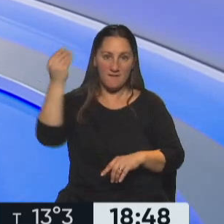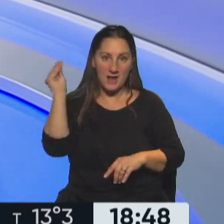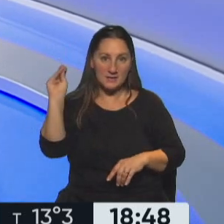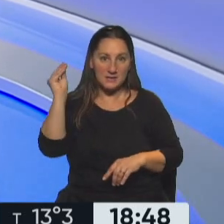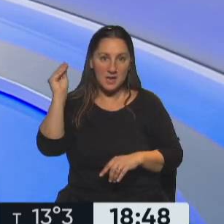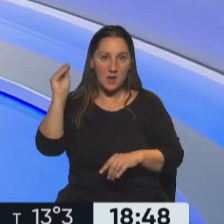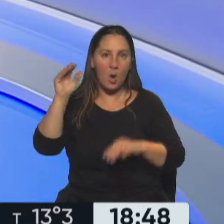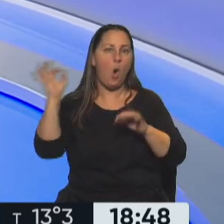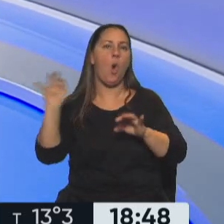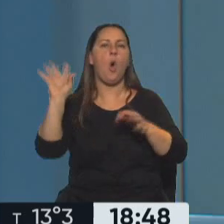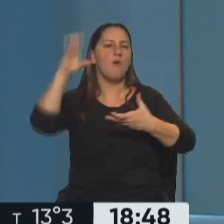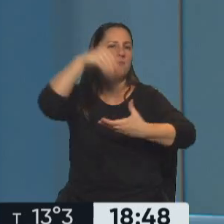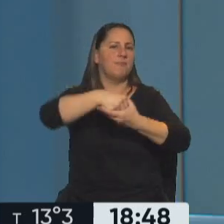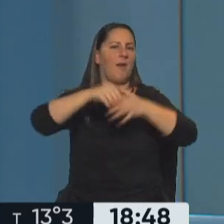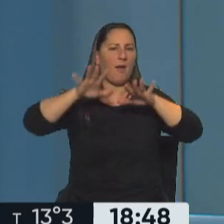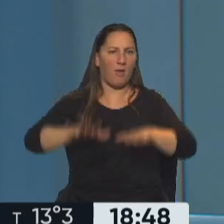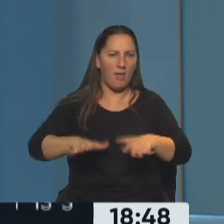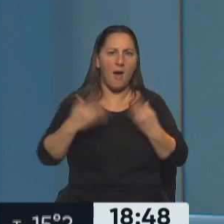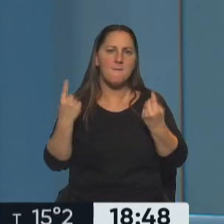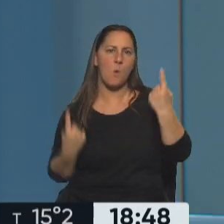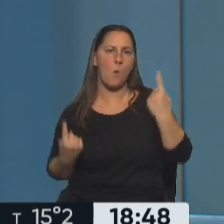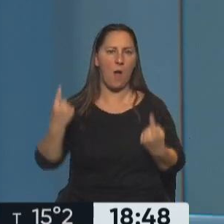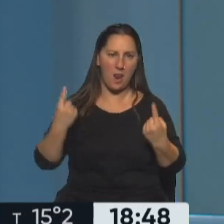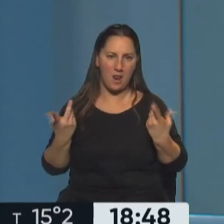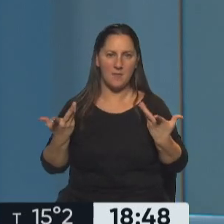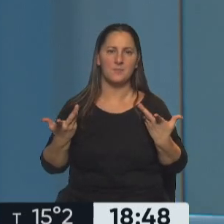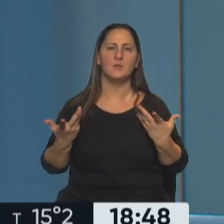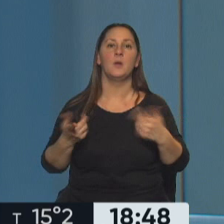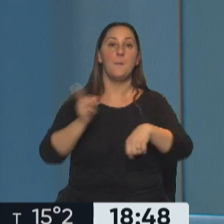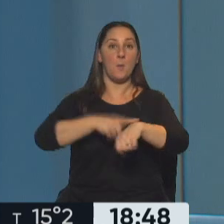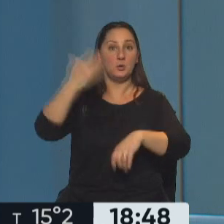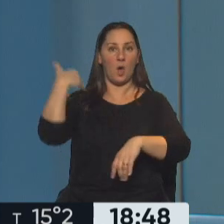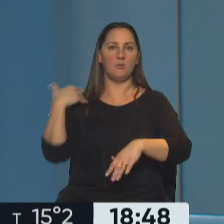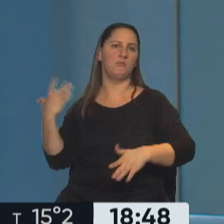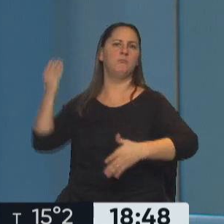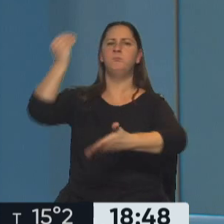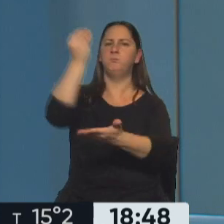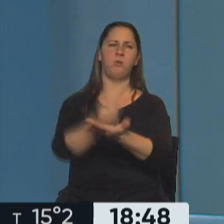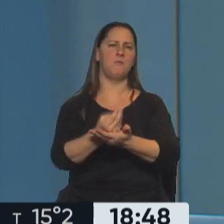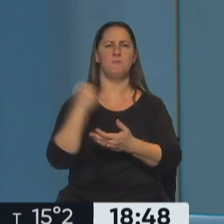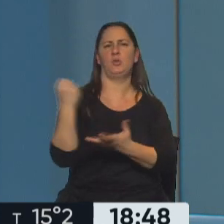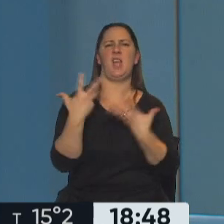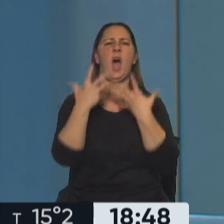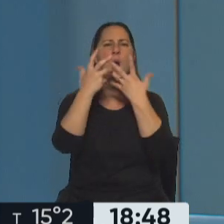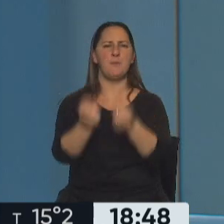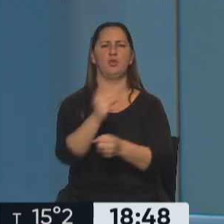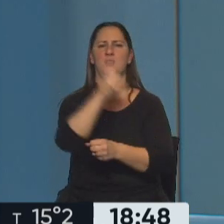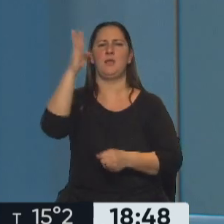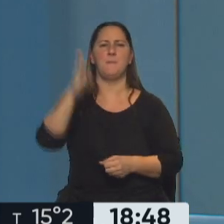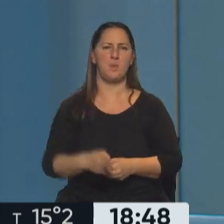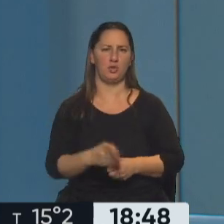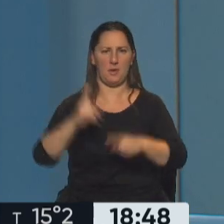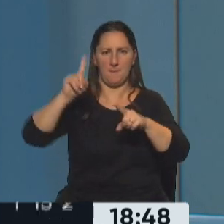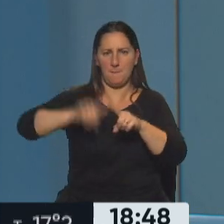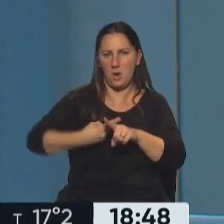en el equipo? Exactamente, en su momento recordemos que había llegado como el hombre que iba a darle el espaldarazo a la inyección política Chau, que al Culfas.